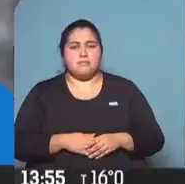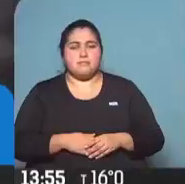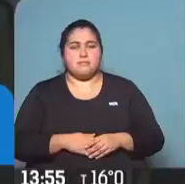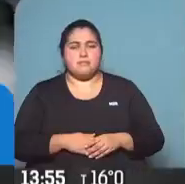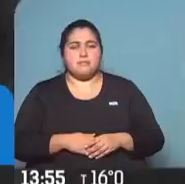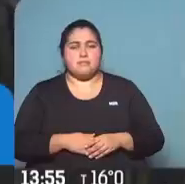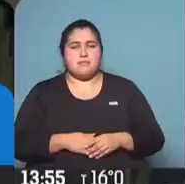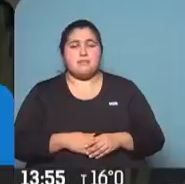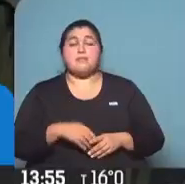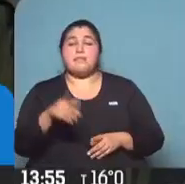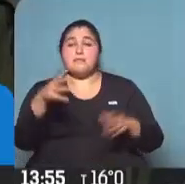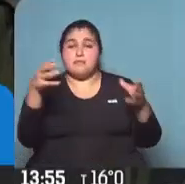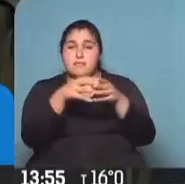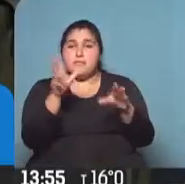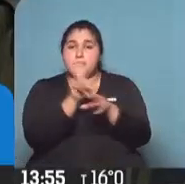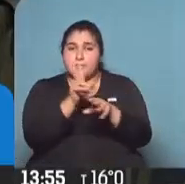la guardia de francia